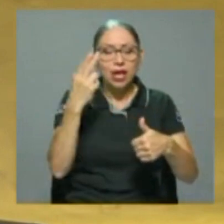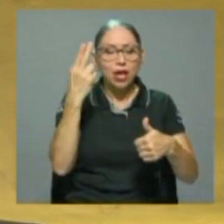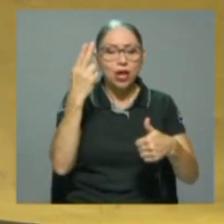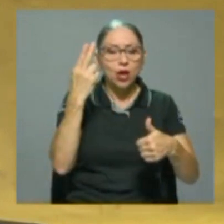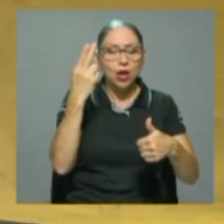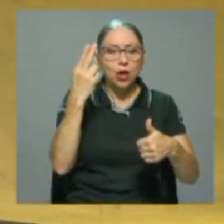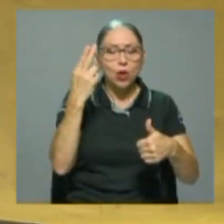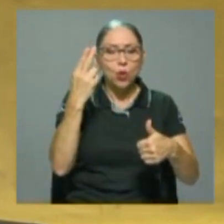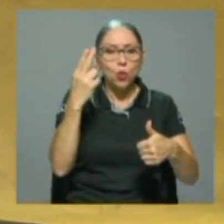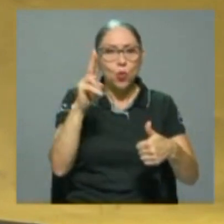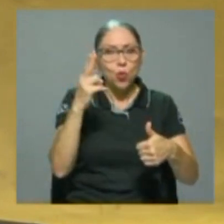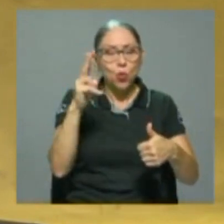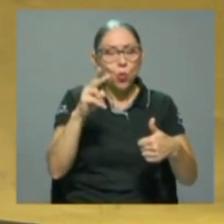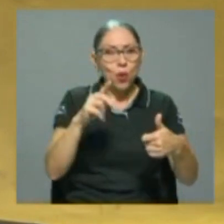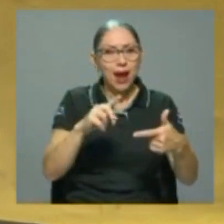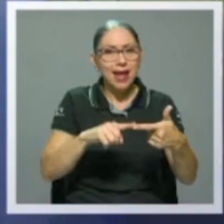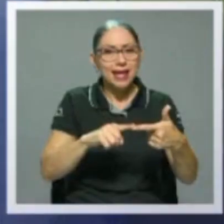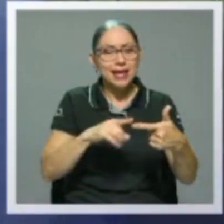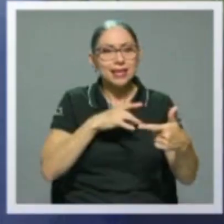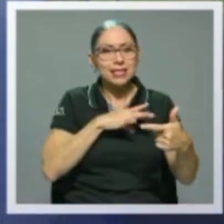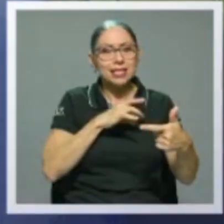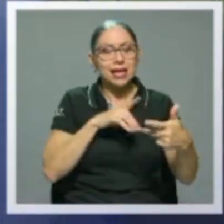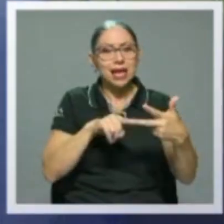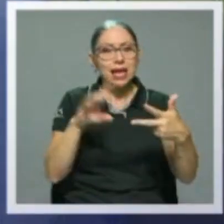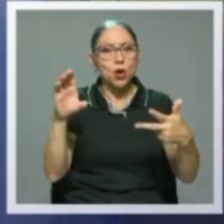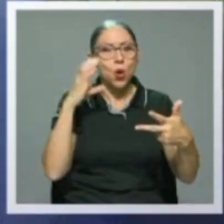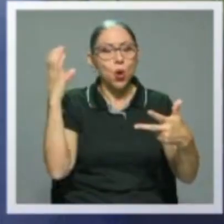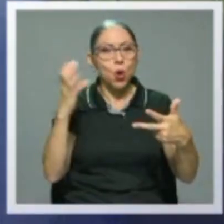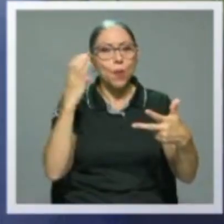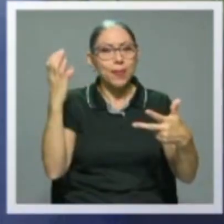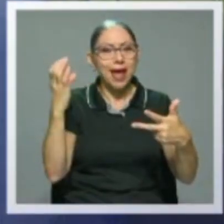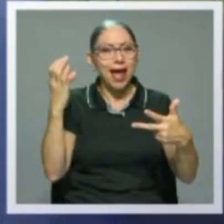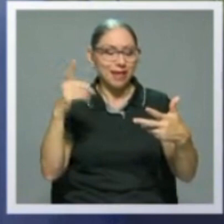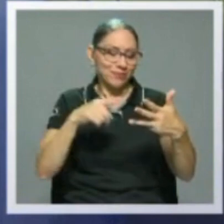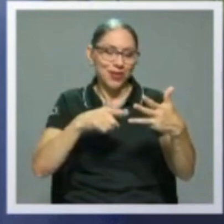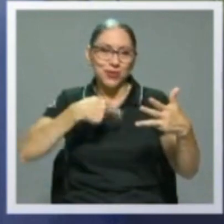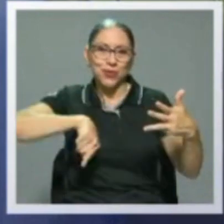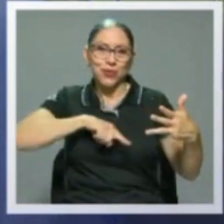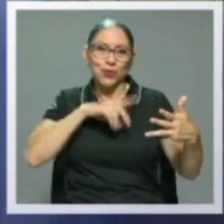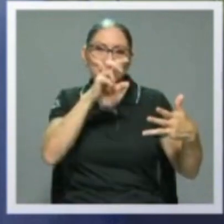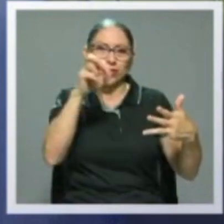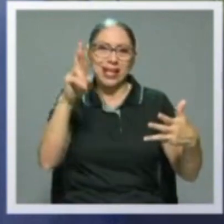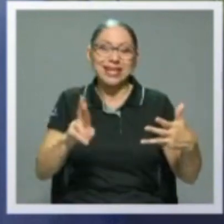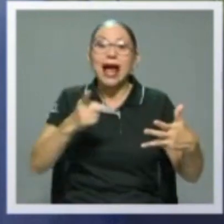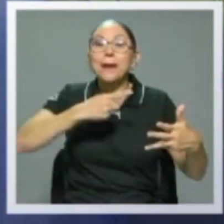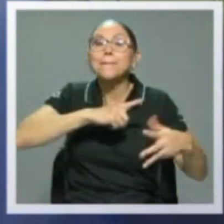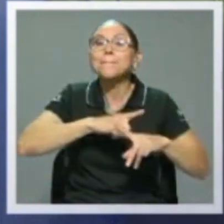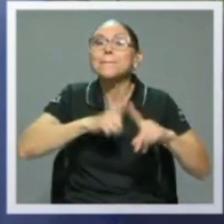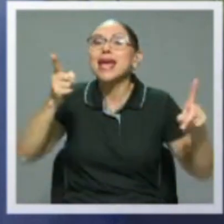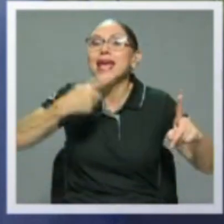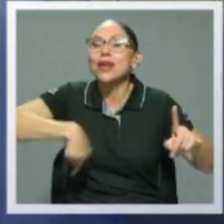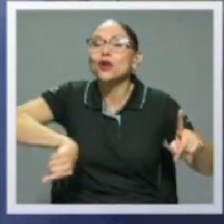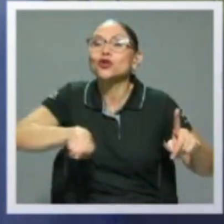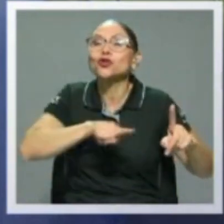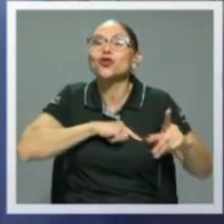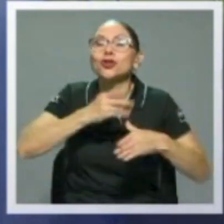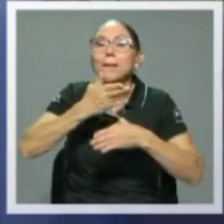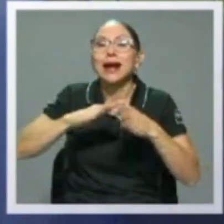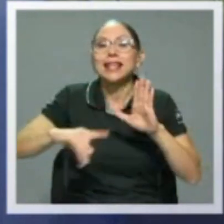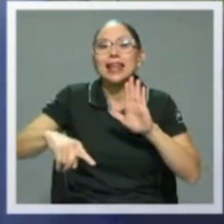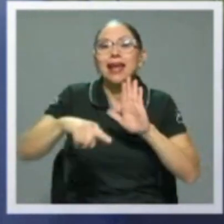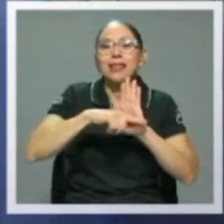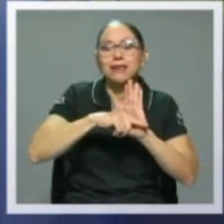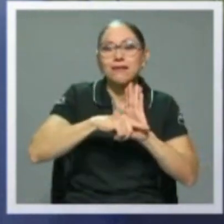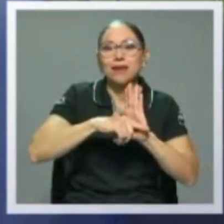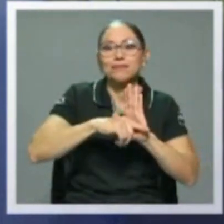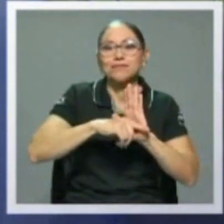Chile y Colombia, pero estamos en la parte negativa. Estamos en aquella parte en donde efectivamente esa